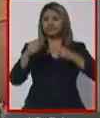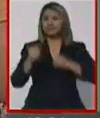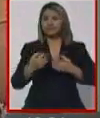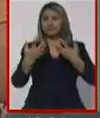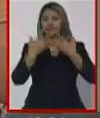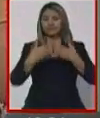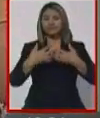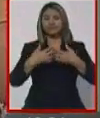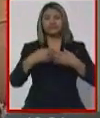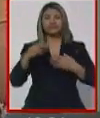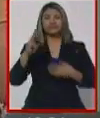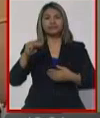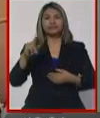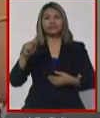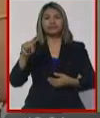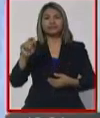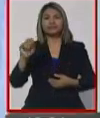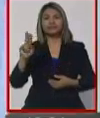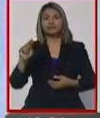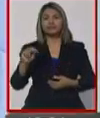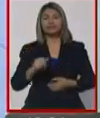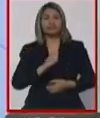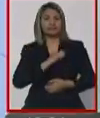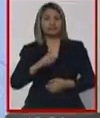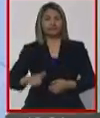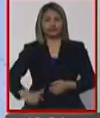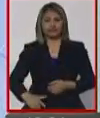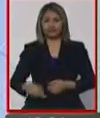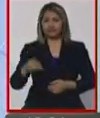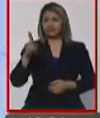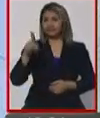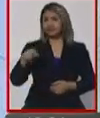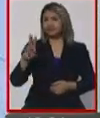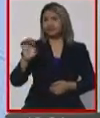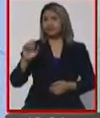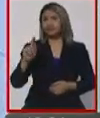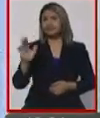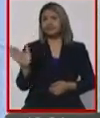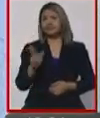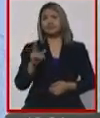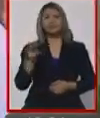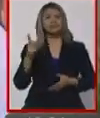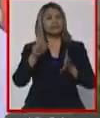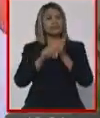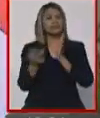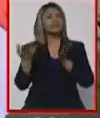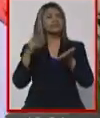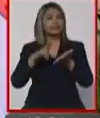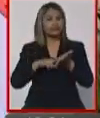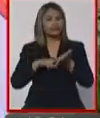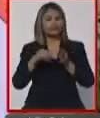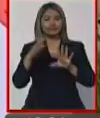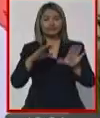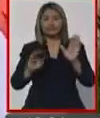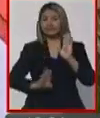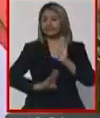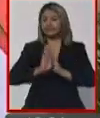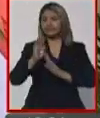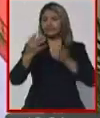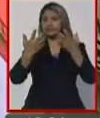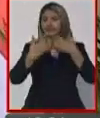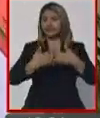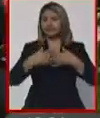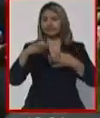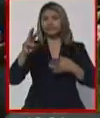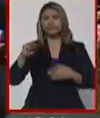de la planta siderúrgica del Mutum. El alcalde municipal de Puerto Suárez indicó que luego de la firma del convenio para iniciar los trabajos en la planta del